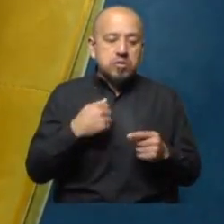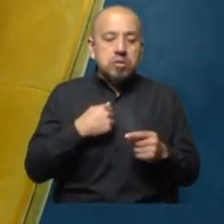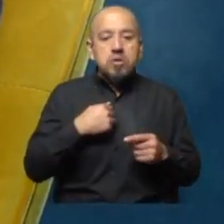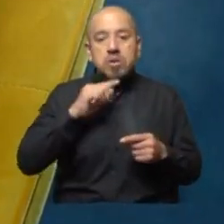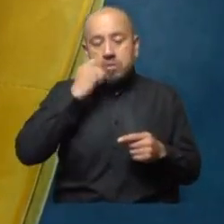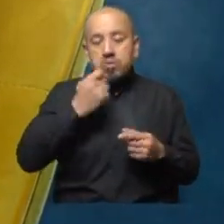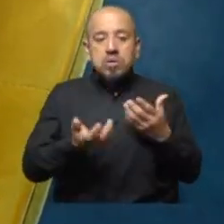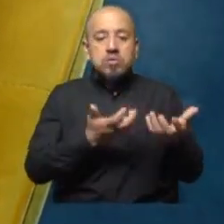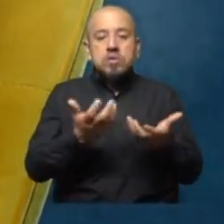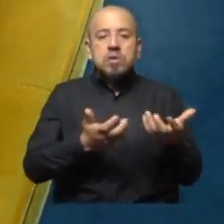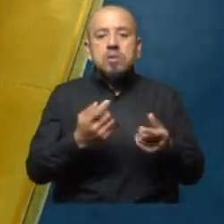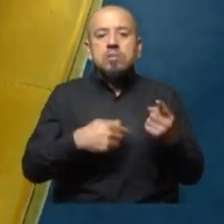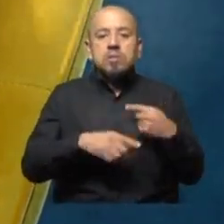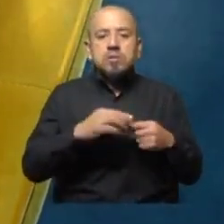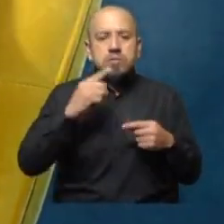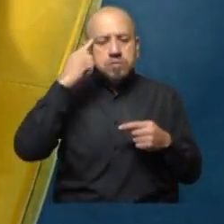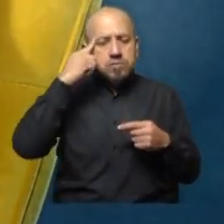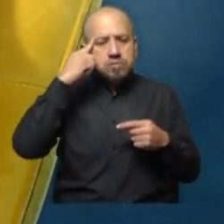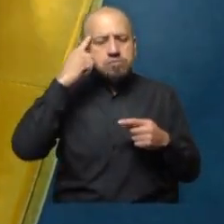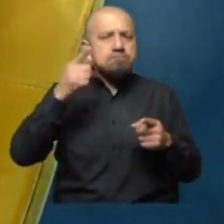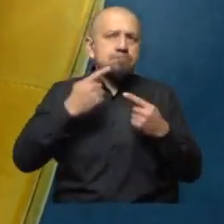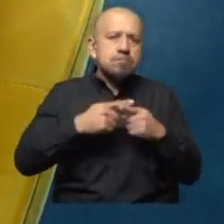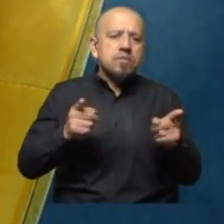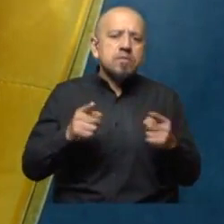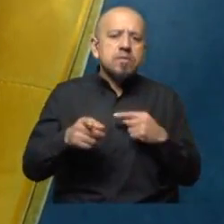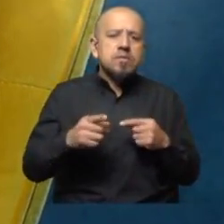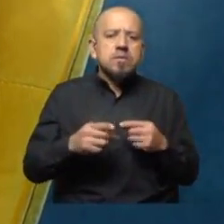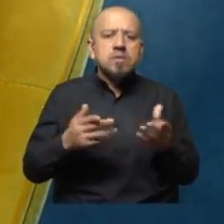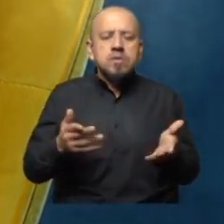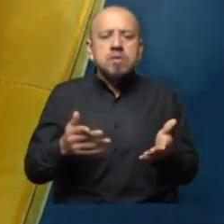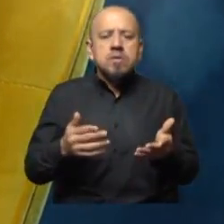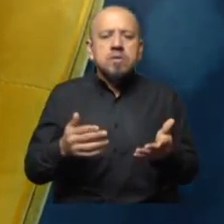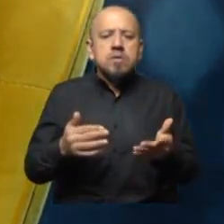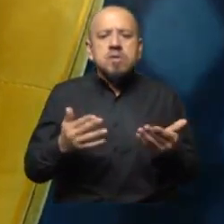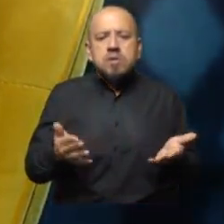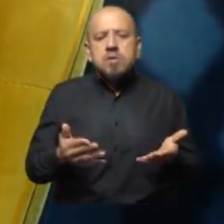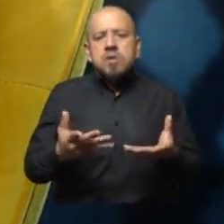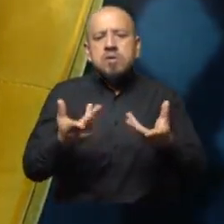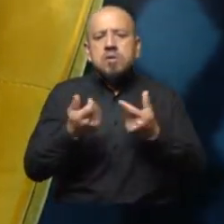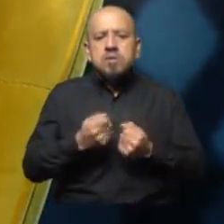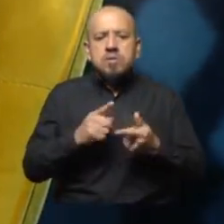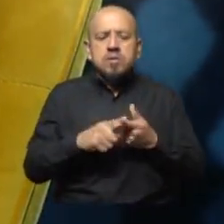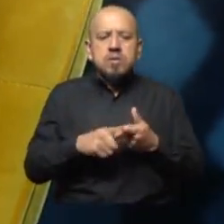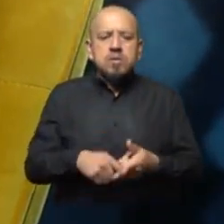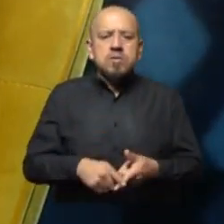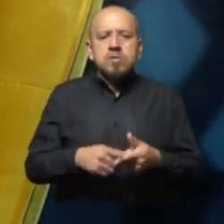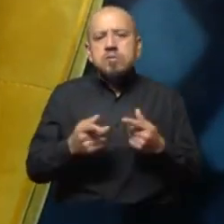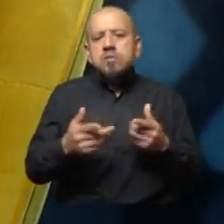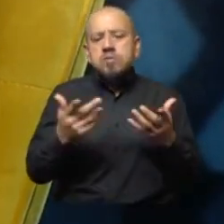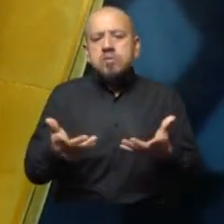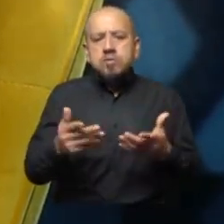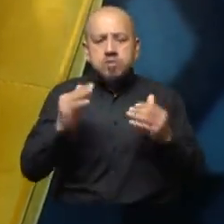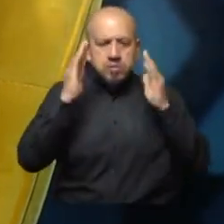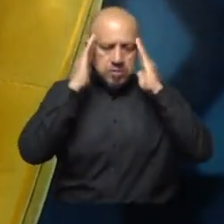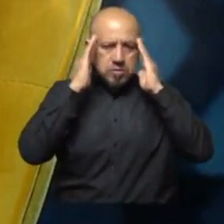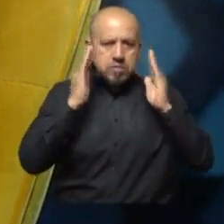como que te pone la cabeza en otro lado supongo que te ayuda mucho a la concentración